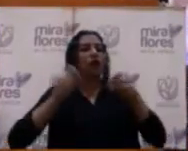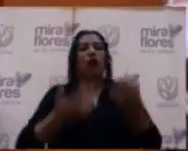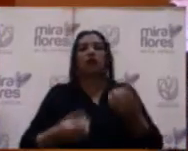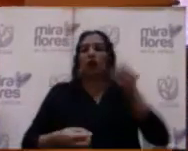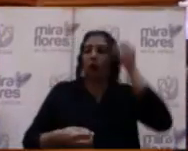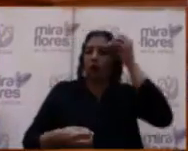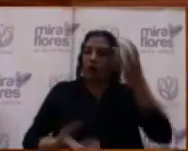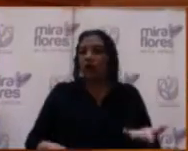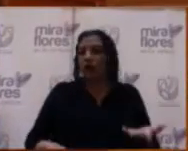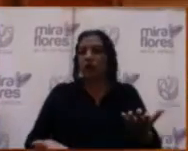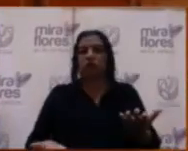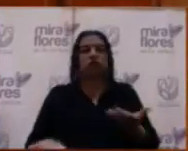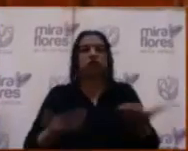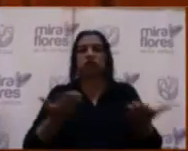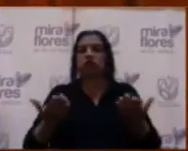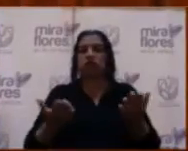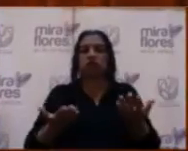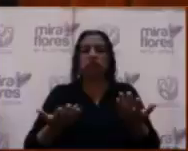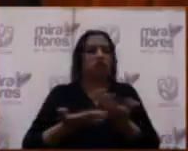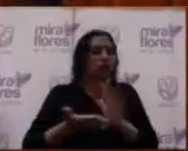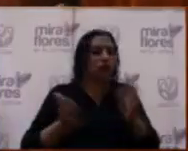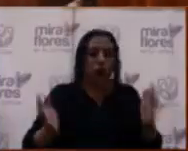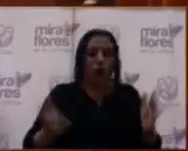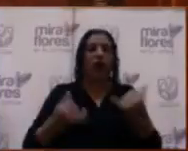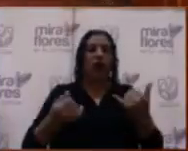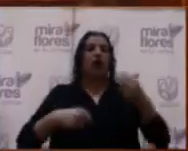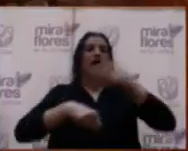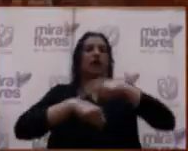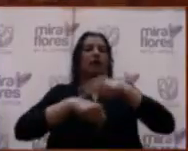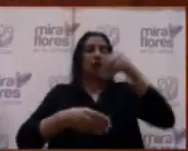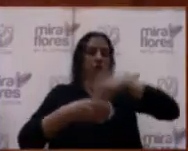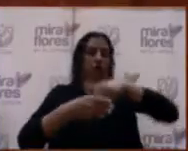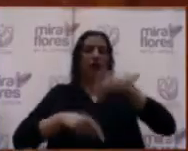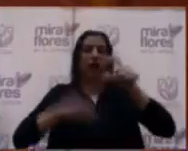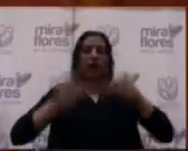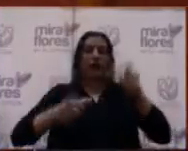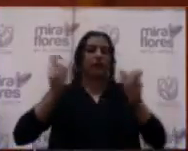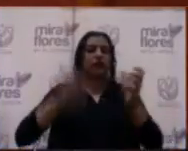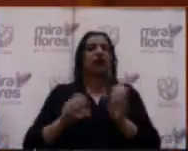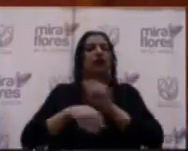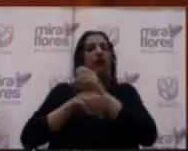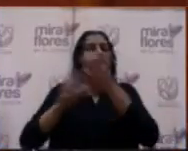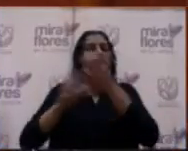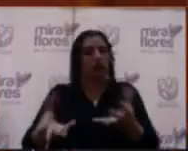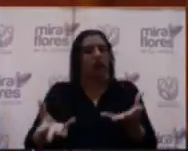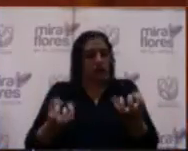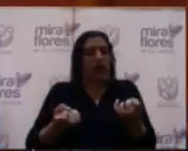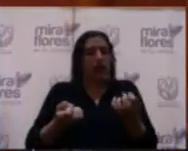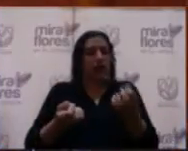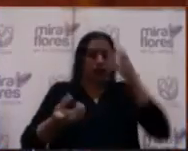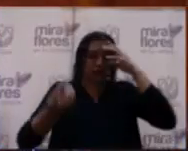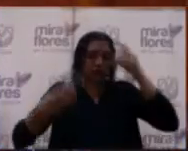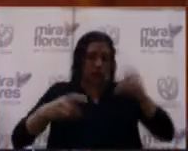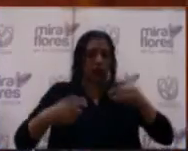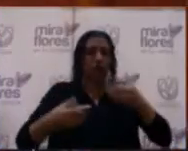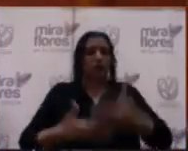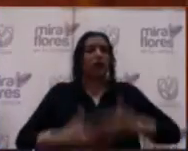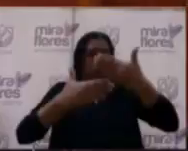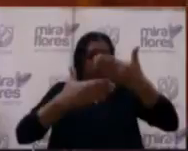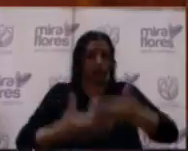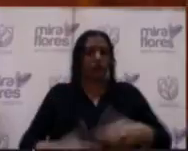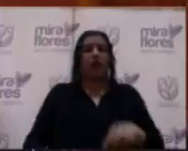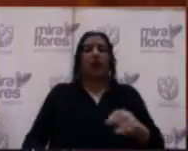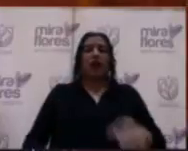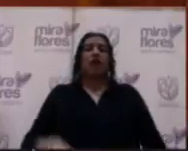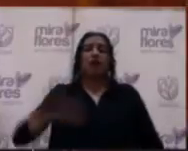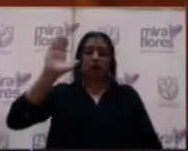es el momento de poder hacerla. Si no, procederemos a votar. Aquellos miembros del Consejo que estén a favor de aprobar la propuesta formulada, si no se expresa la